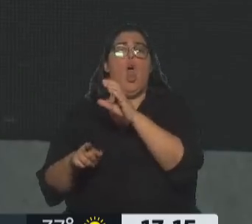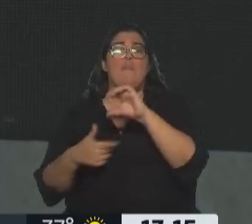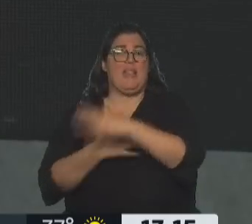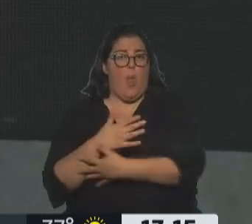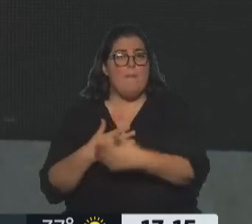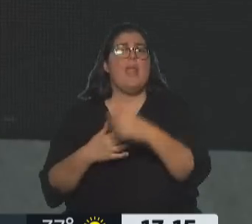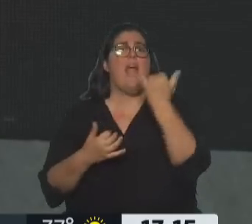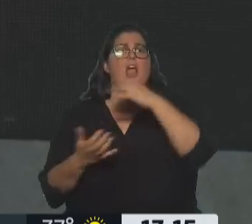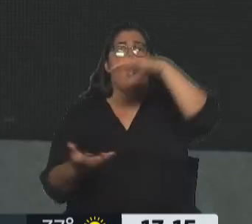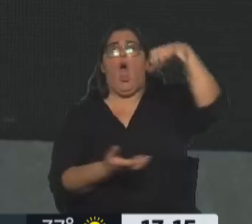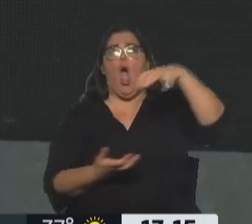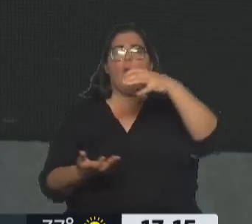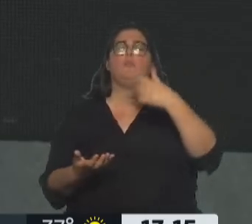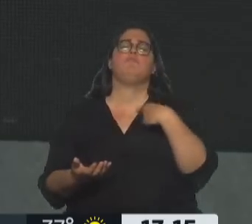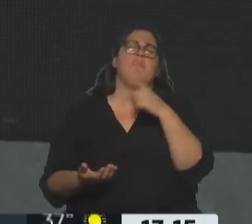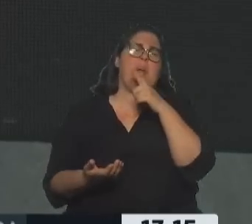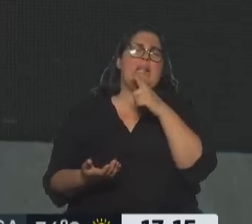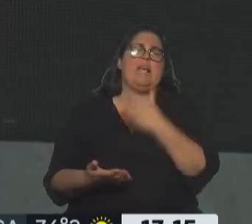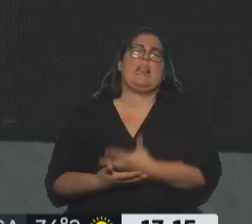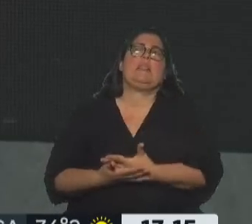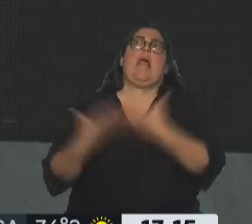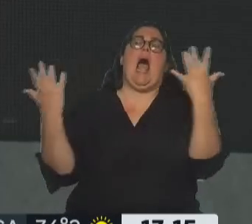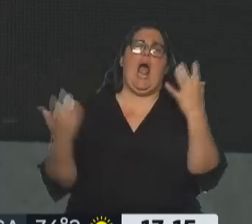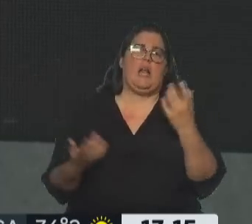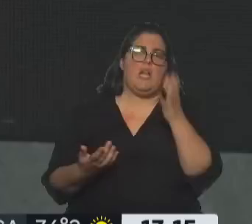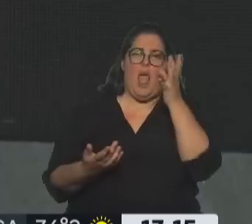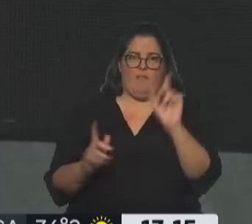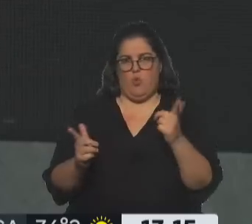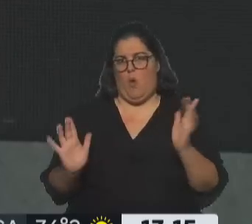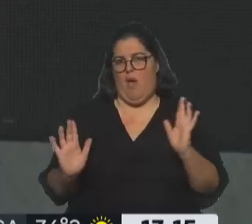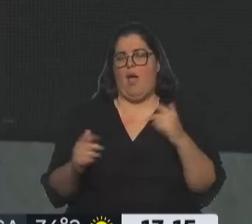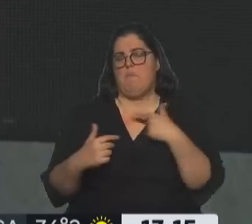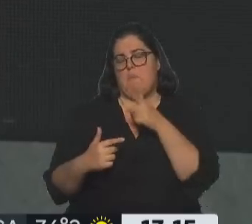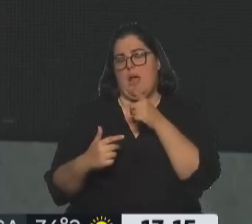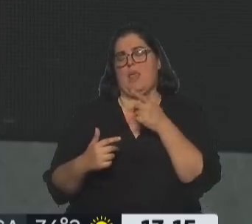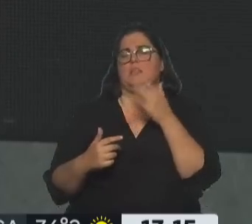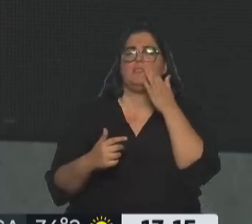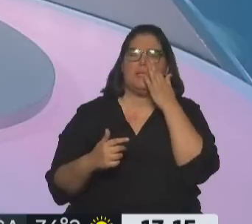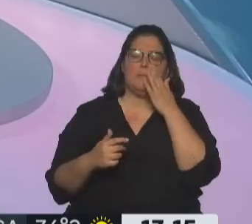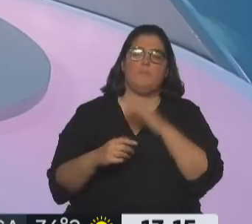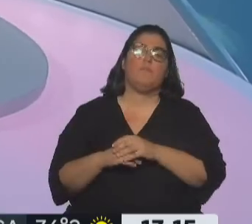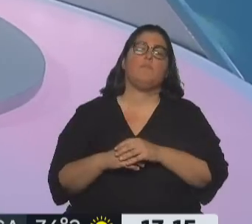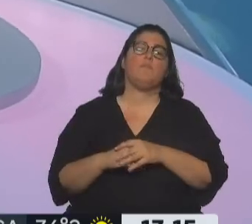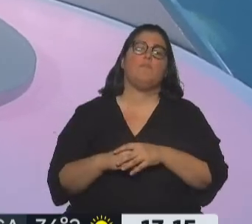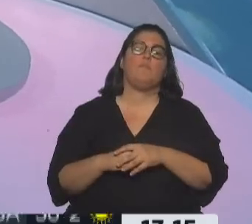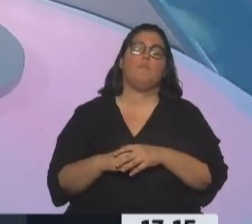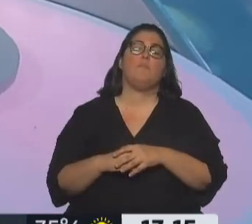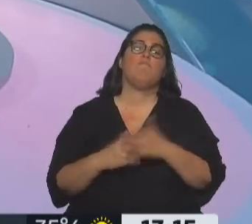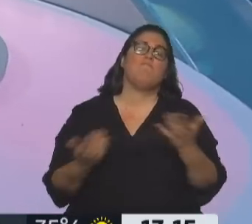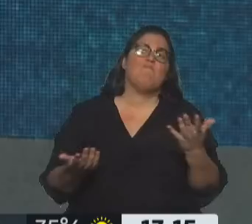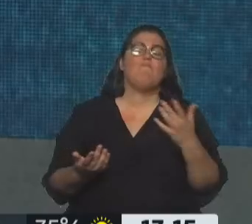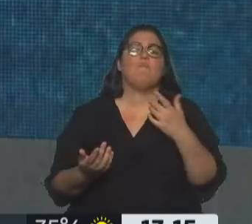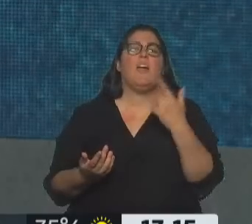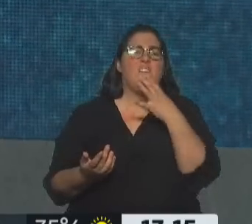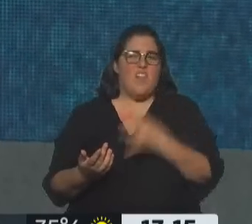Latinoamérica. Así que le bajaría un poco, me parece, el tono a esta situación, planteándolo sobre todo por esta cuestión. Queda un poco más sin saber esto